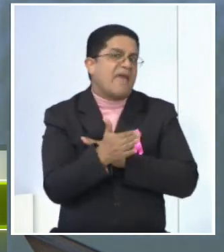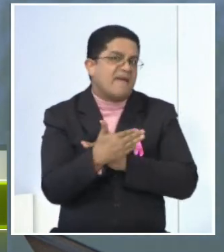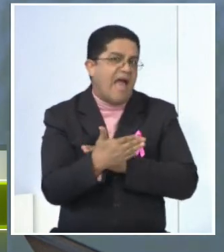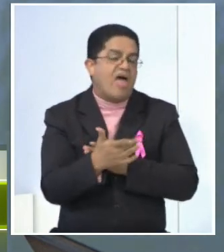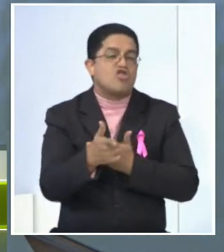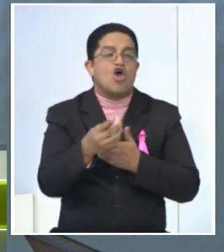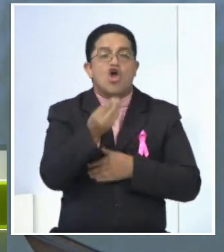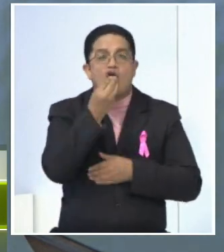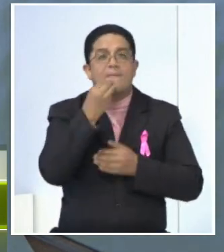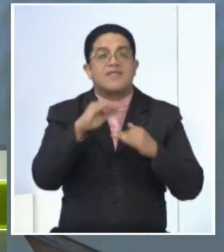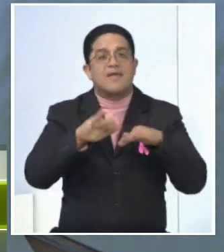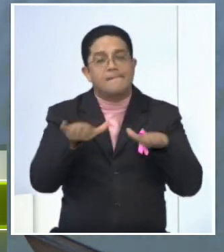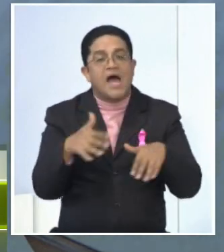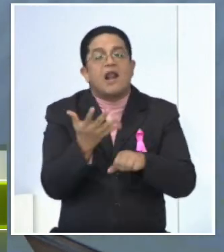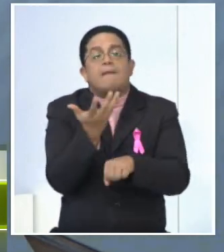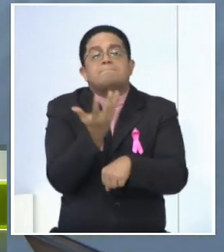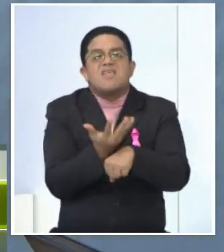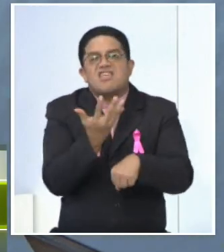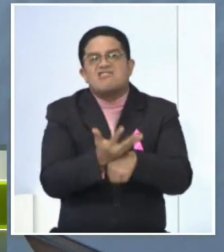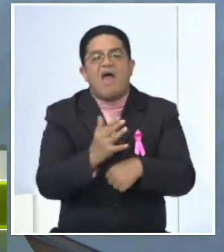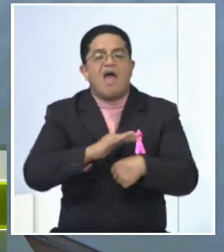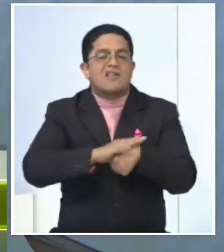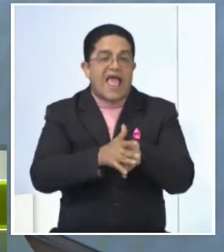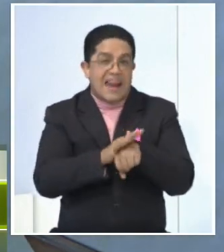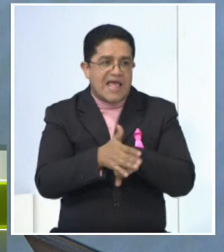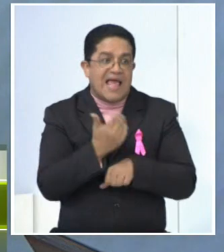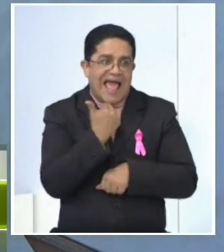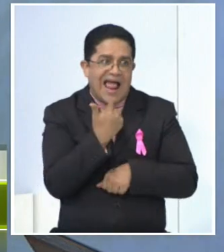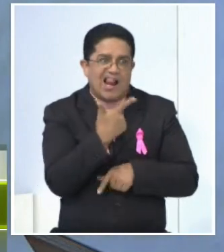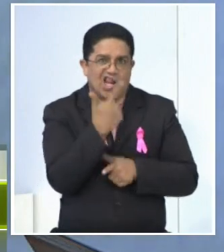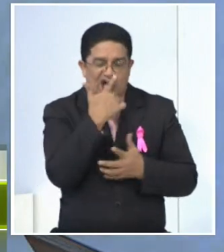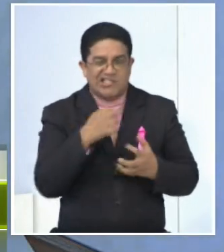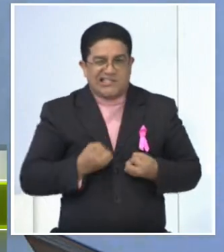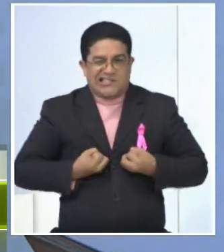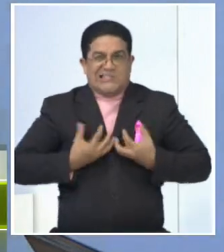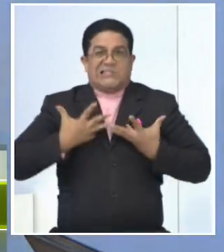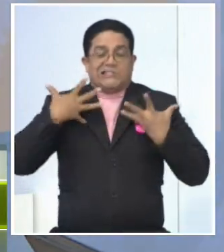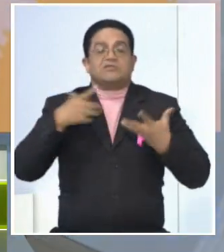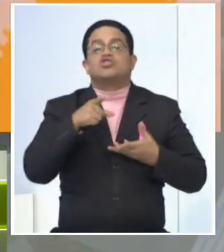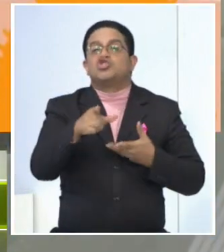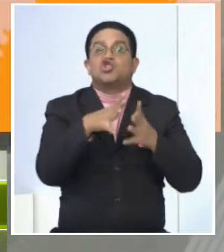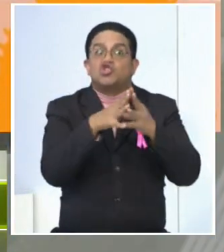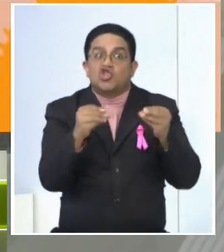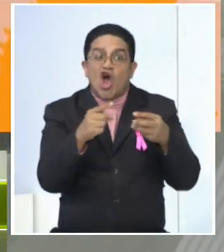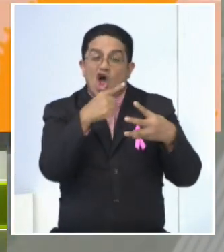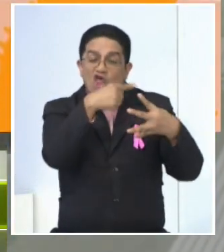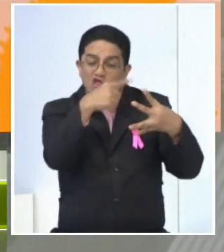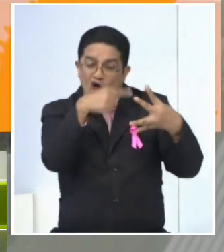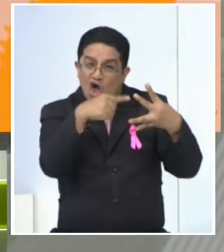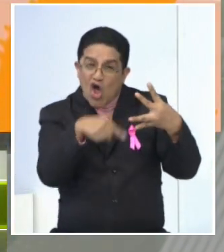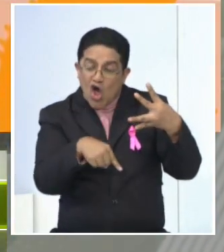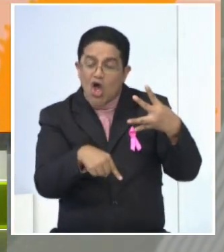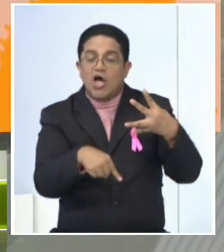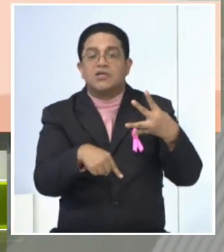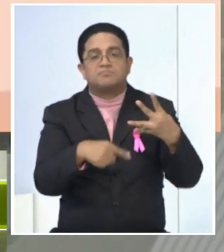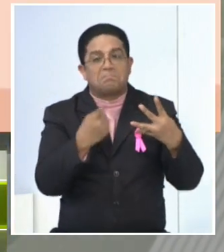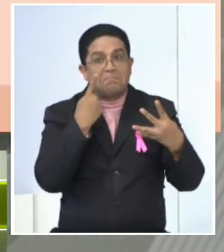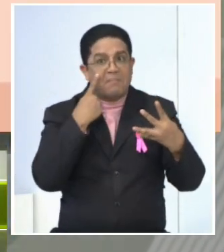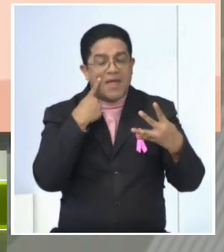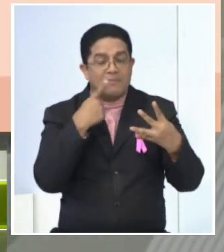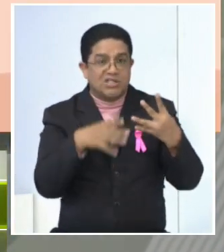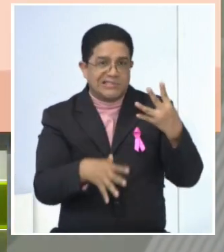marisco, piña, naranja, qué sé yo, algo muy alergénico. Todos esos factores se unen, es lo que yo llamo una serie de